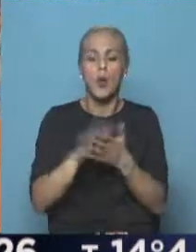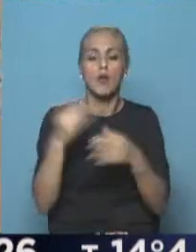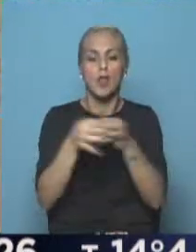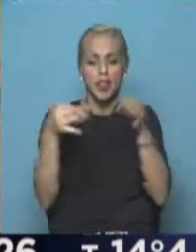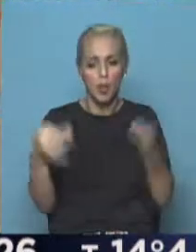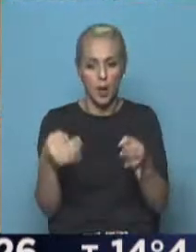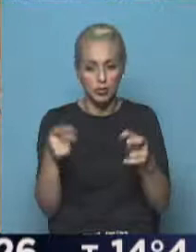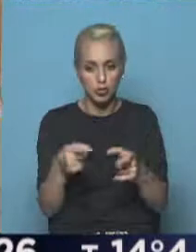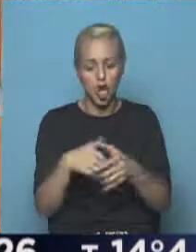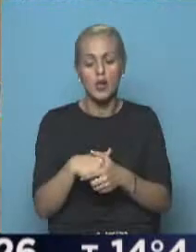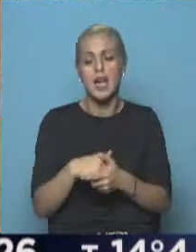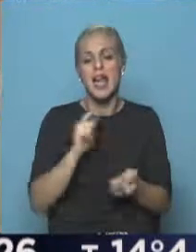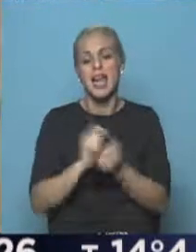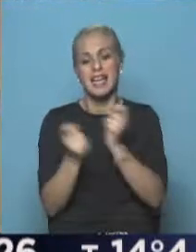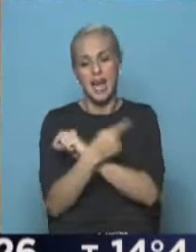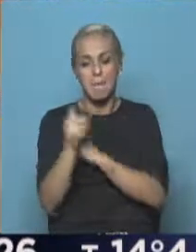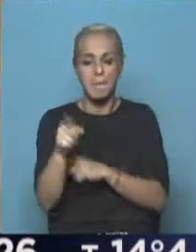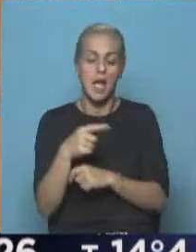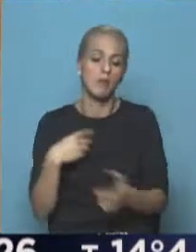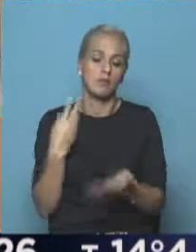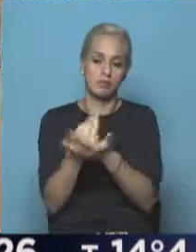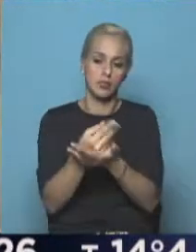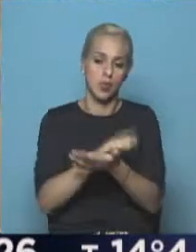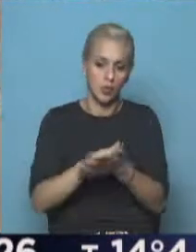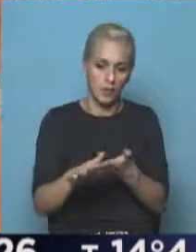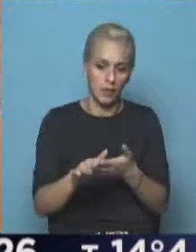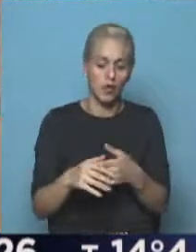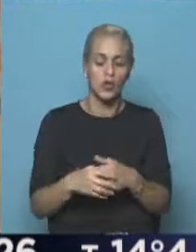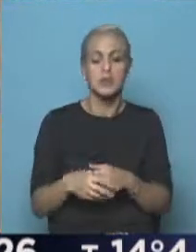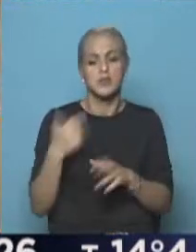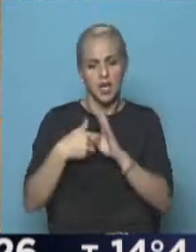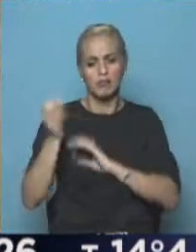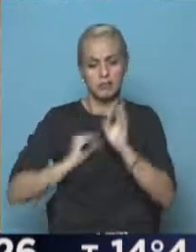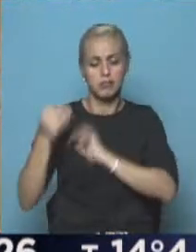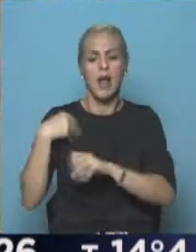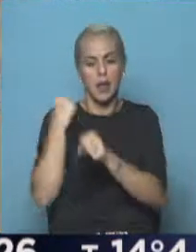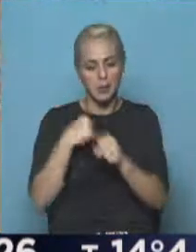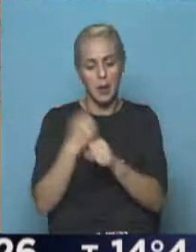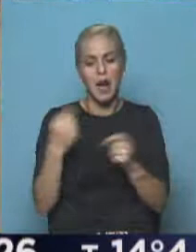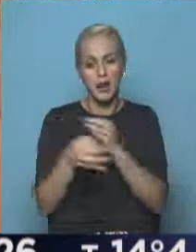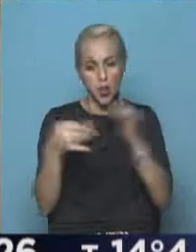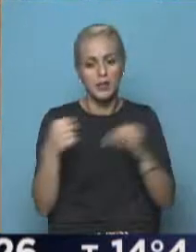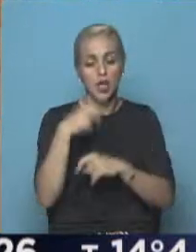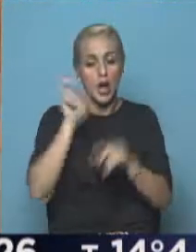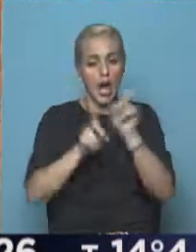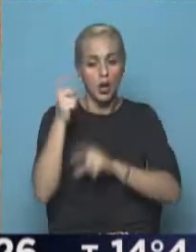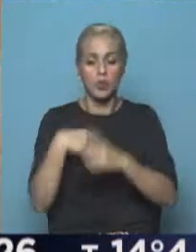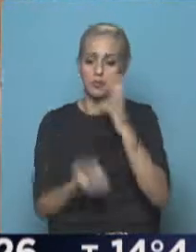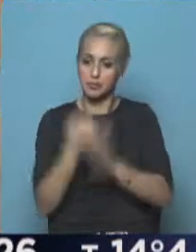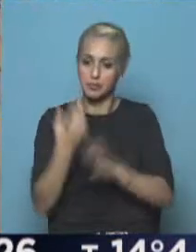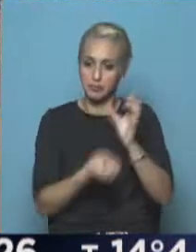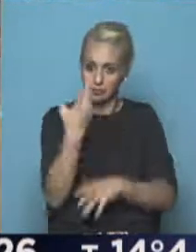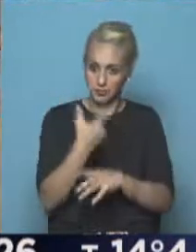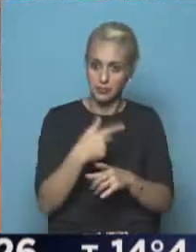Educación. Va a reemplazar a Fino Chiaro. Hace algunos años ya que se viene dedicando a la educación. Creó algunos